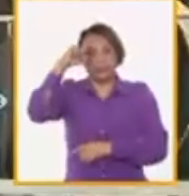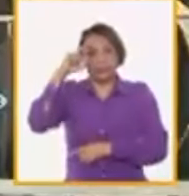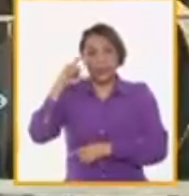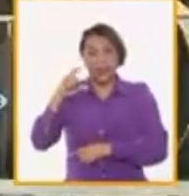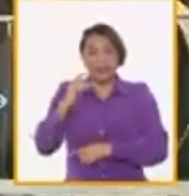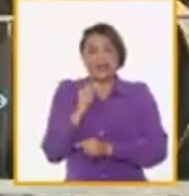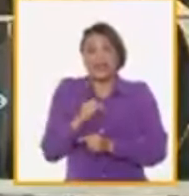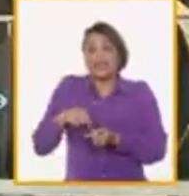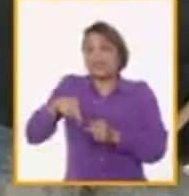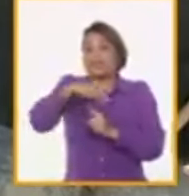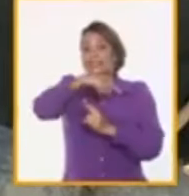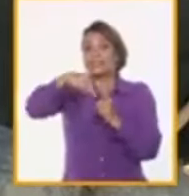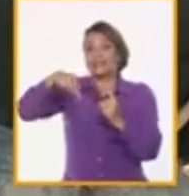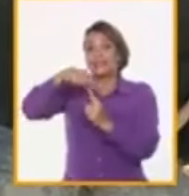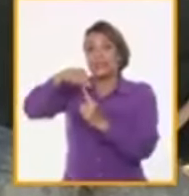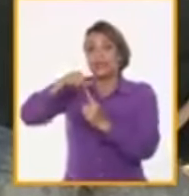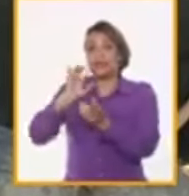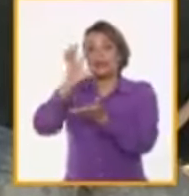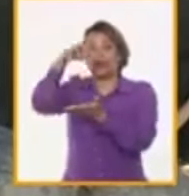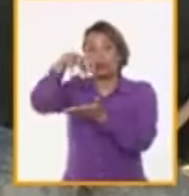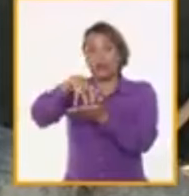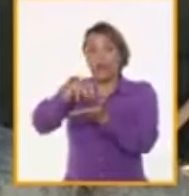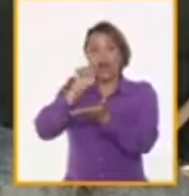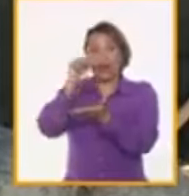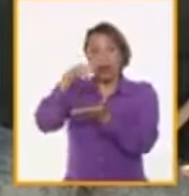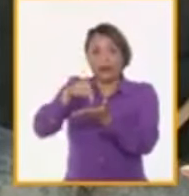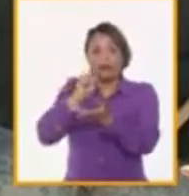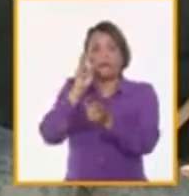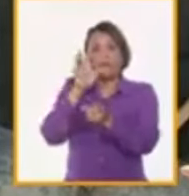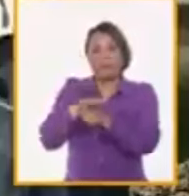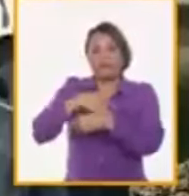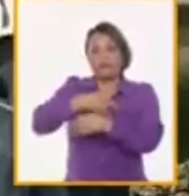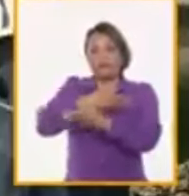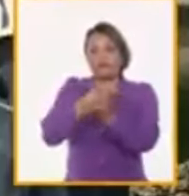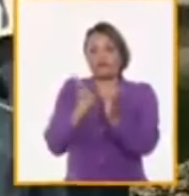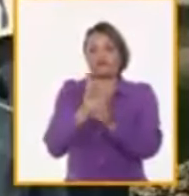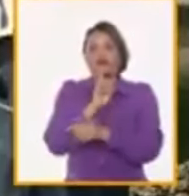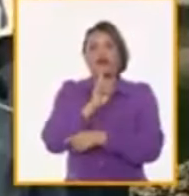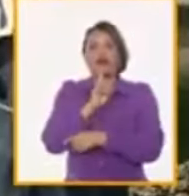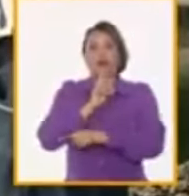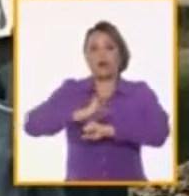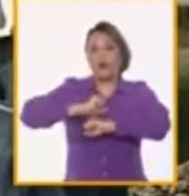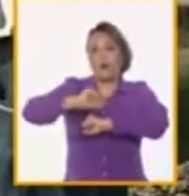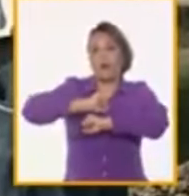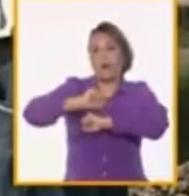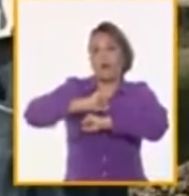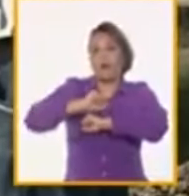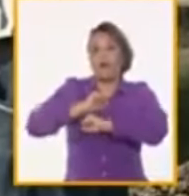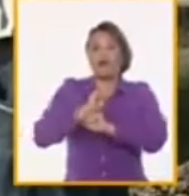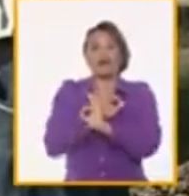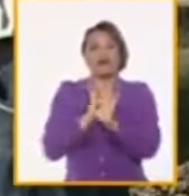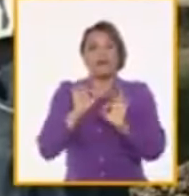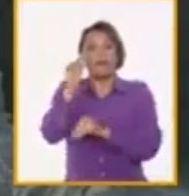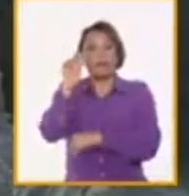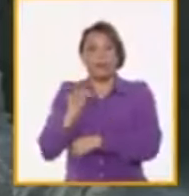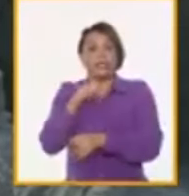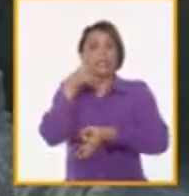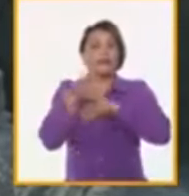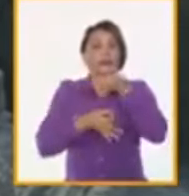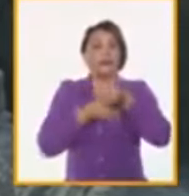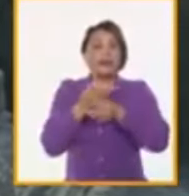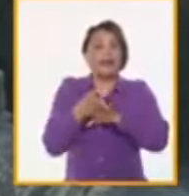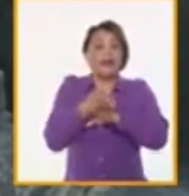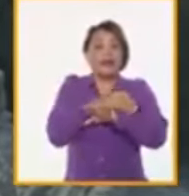ciudad comienza el trazado del expreso. Especialistas señalan que no hay